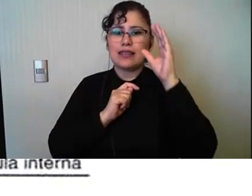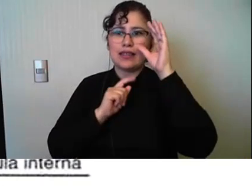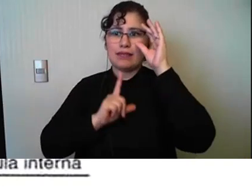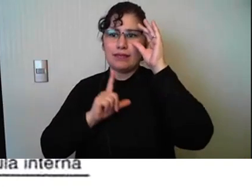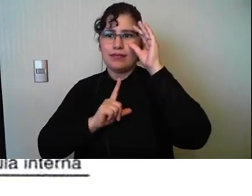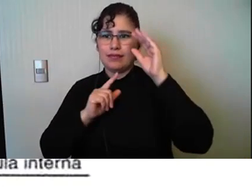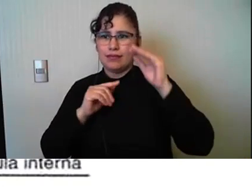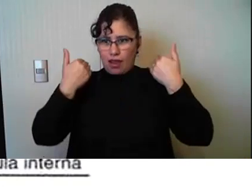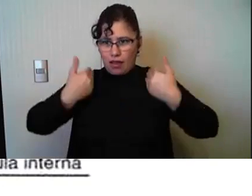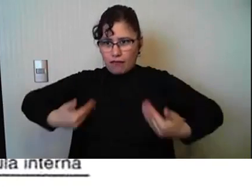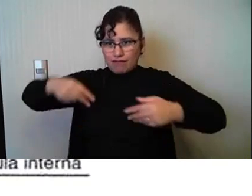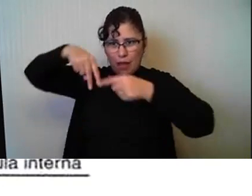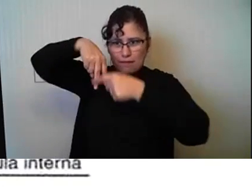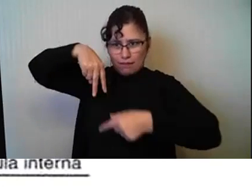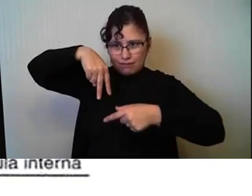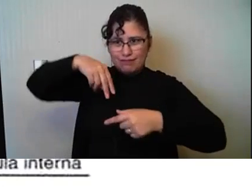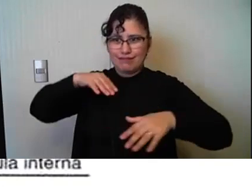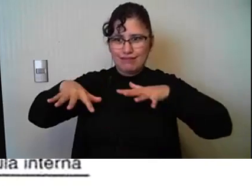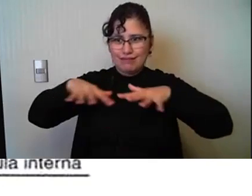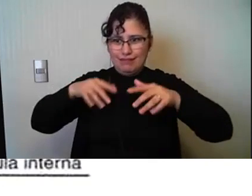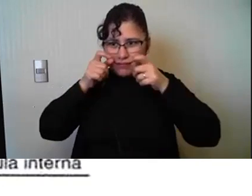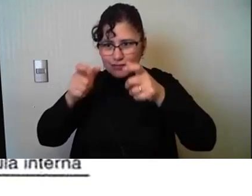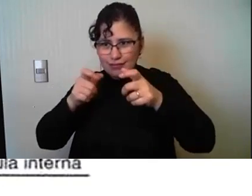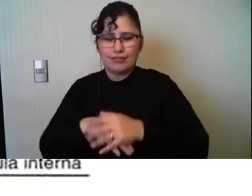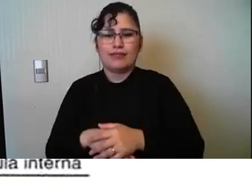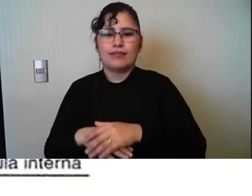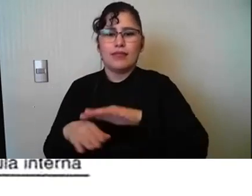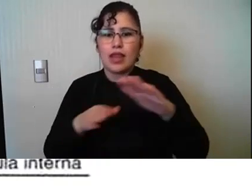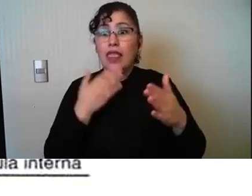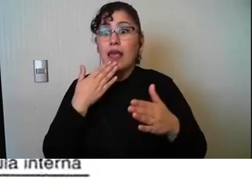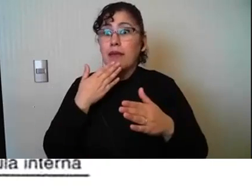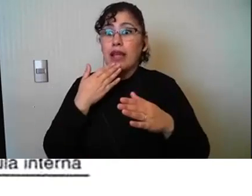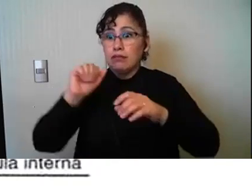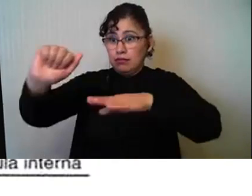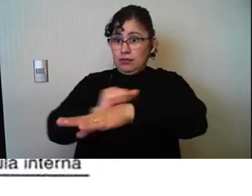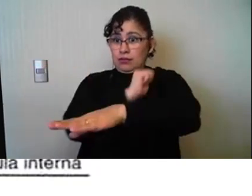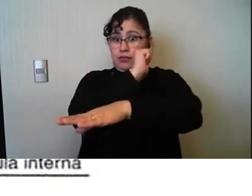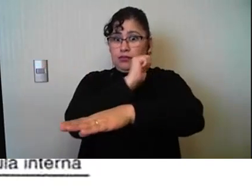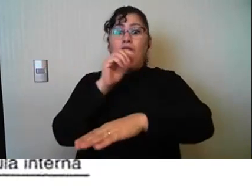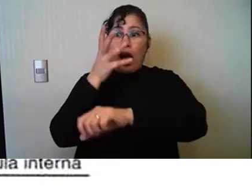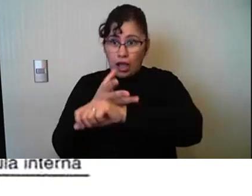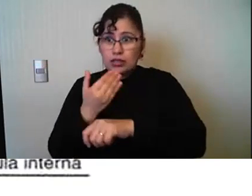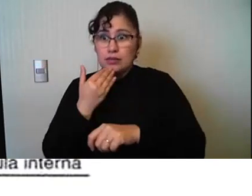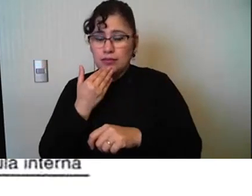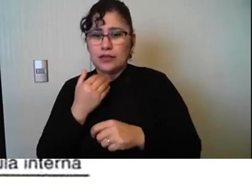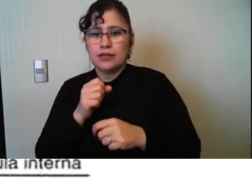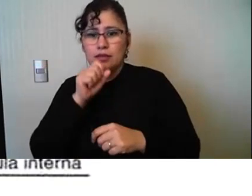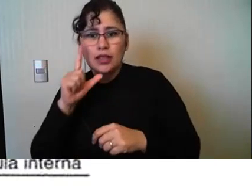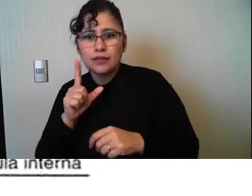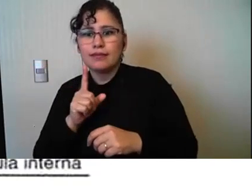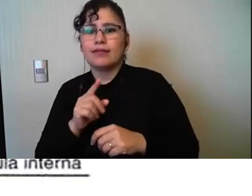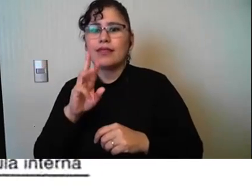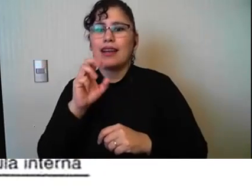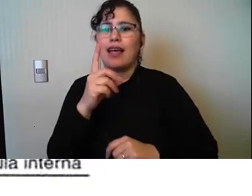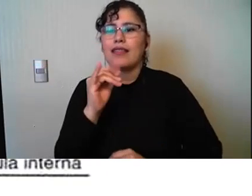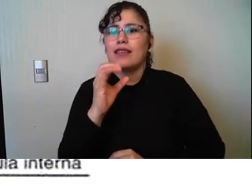inferior. Pero además también tiene aferencia, que son las radiaciones talámicas, en este caso denominadas como radiaciones